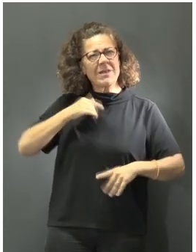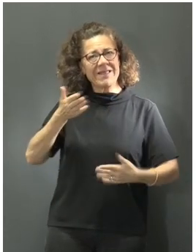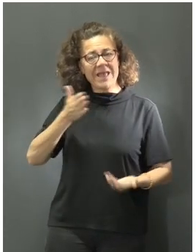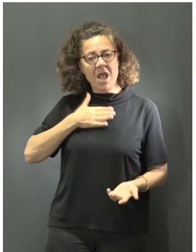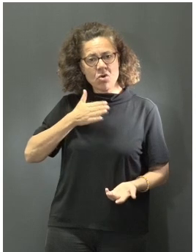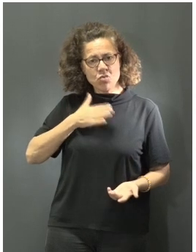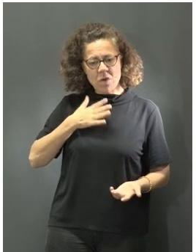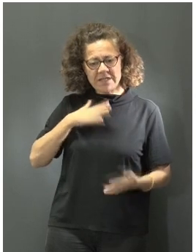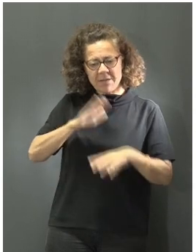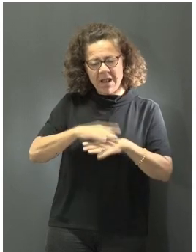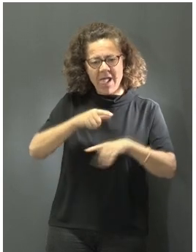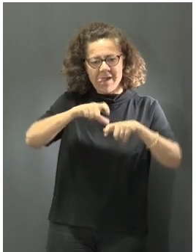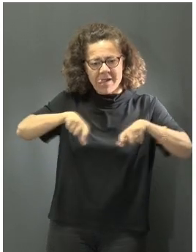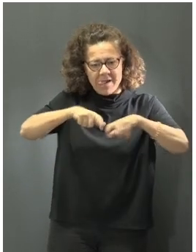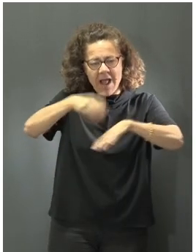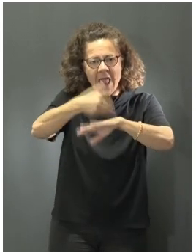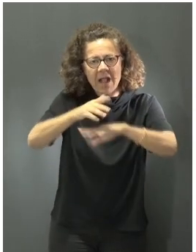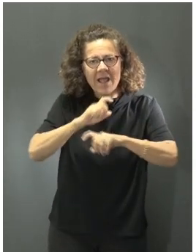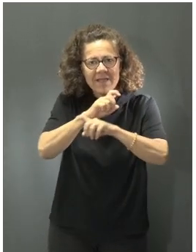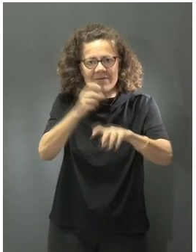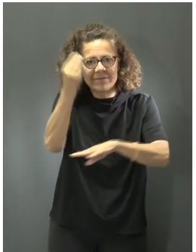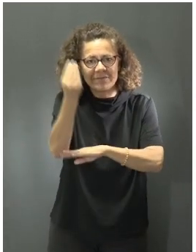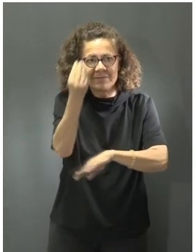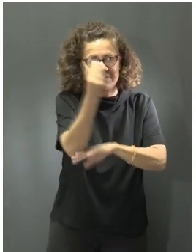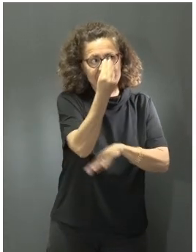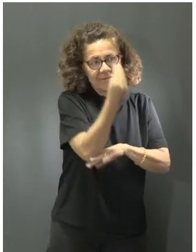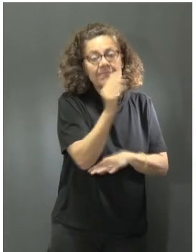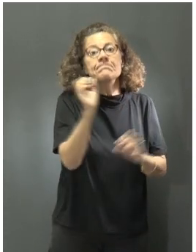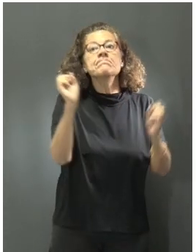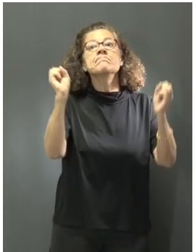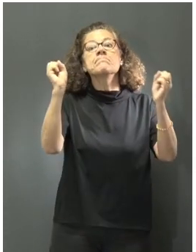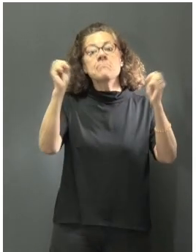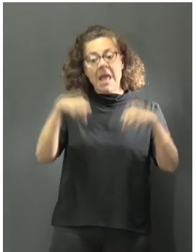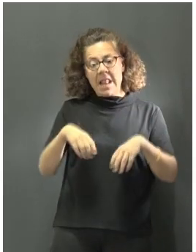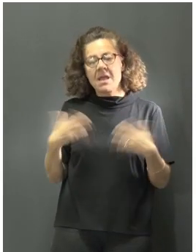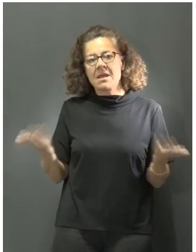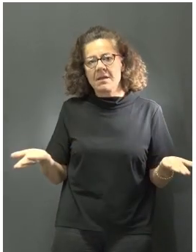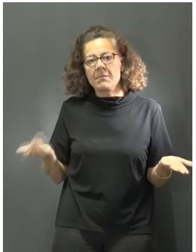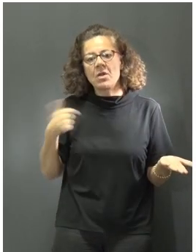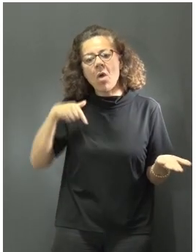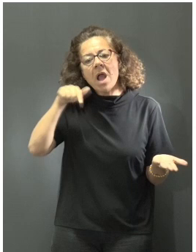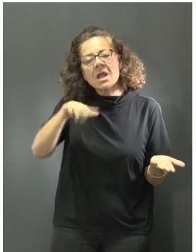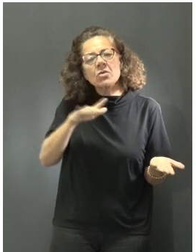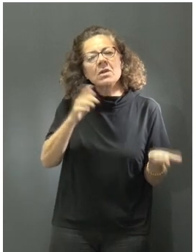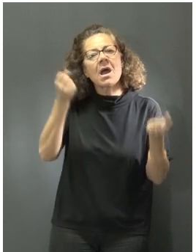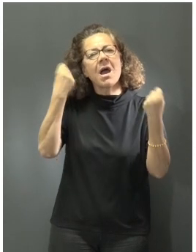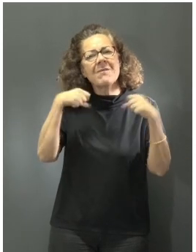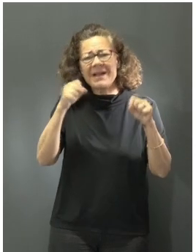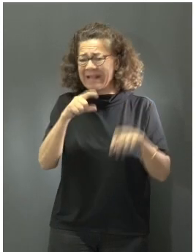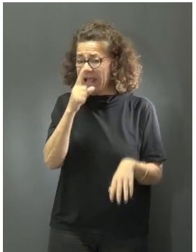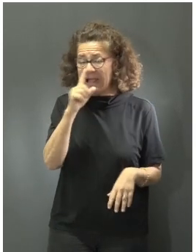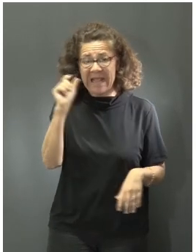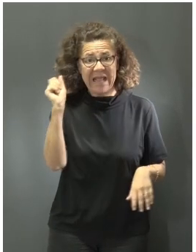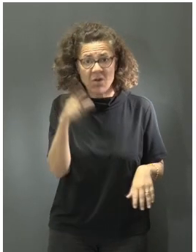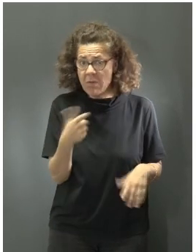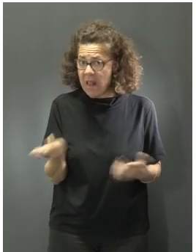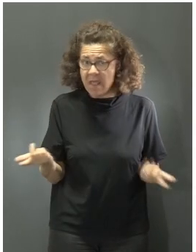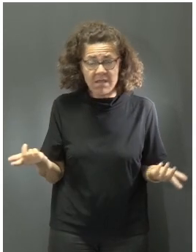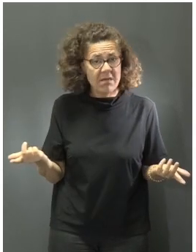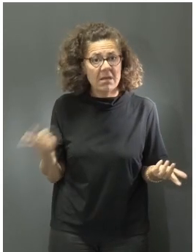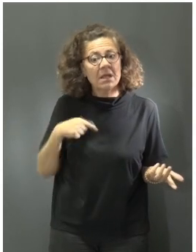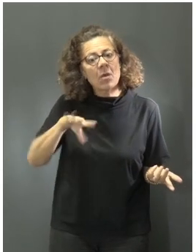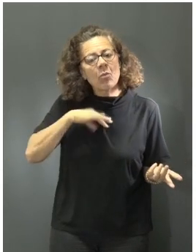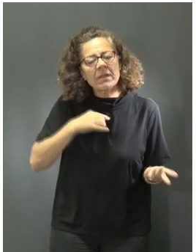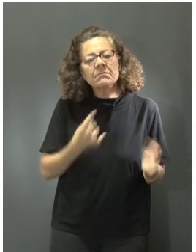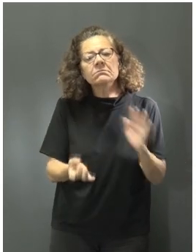nuestra. Dices, hombre, ya, bien, pero que estamos hablando de que aquí hay una práctica que no vale para nada, que todo lo contrario, ¿no? Que puede